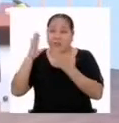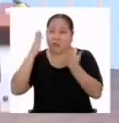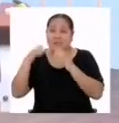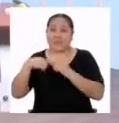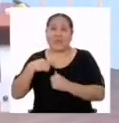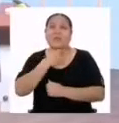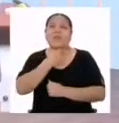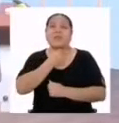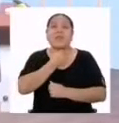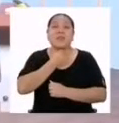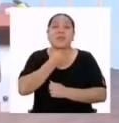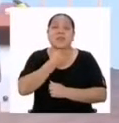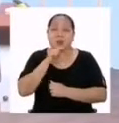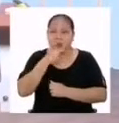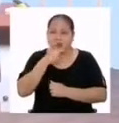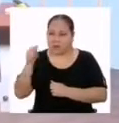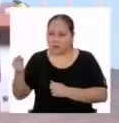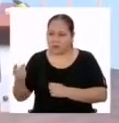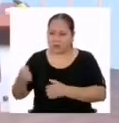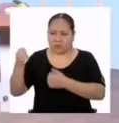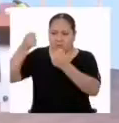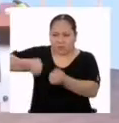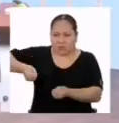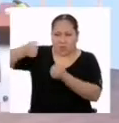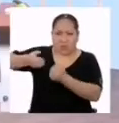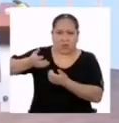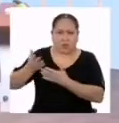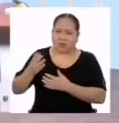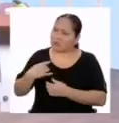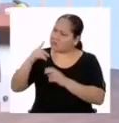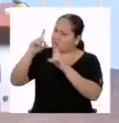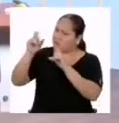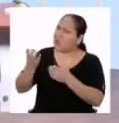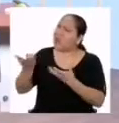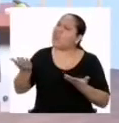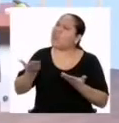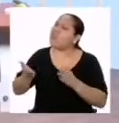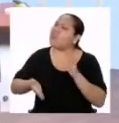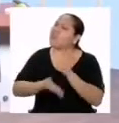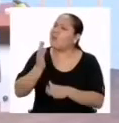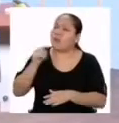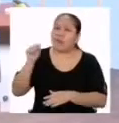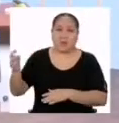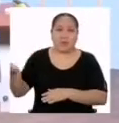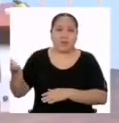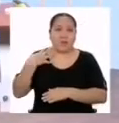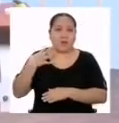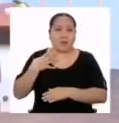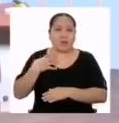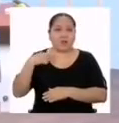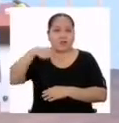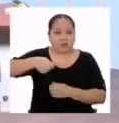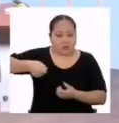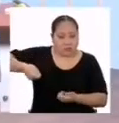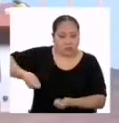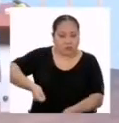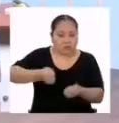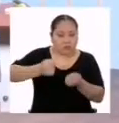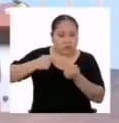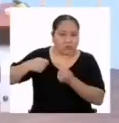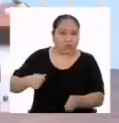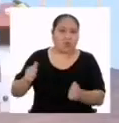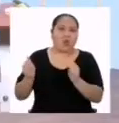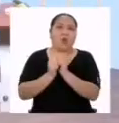salir bien decidida con su pala y herramientas. Cuando le pregunté a dónde se iba, me dijo que hacer escarbo de acequia con la